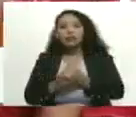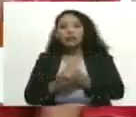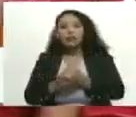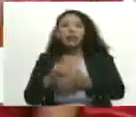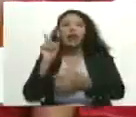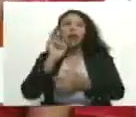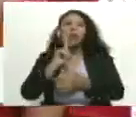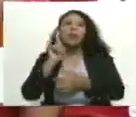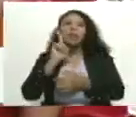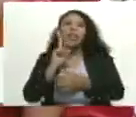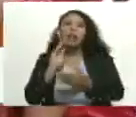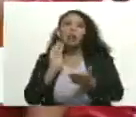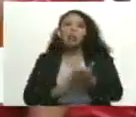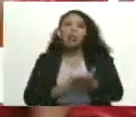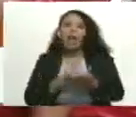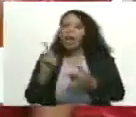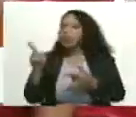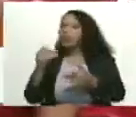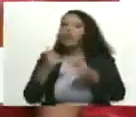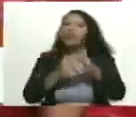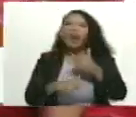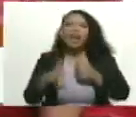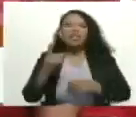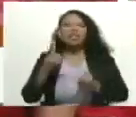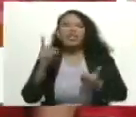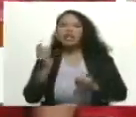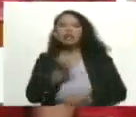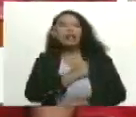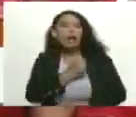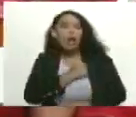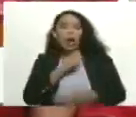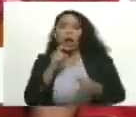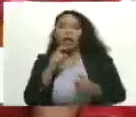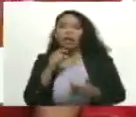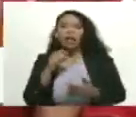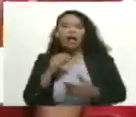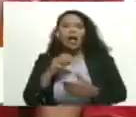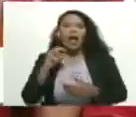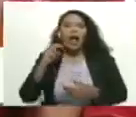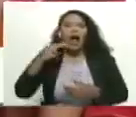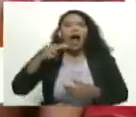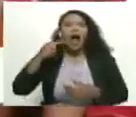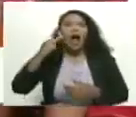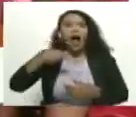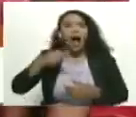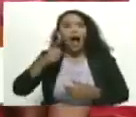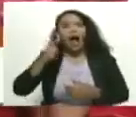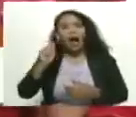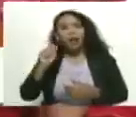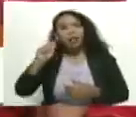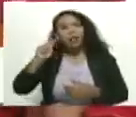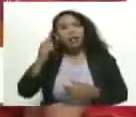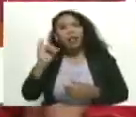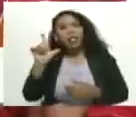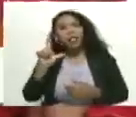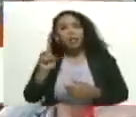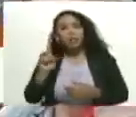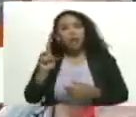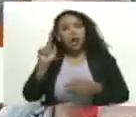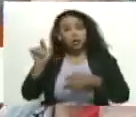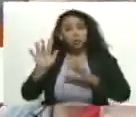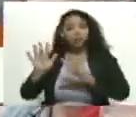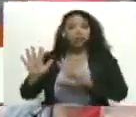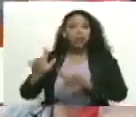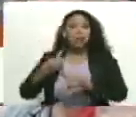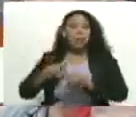Mentira que se van a instalar, eso no van a salir de Chacao, Baruta, Latillo. Eso es así, ¿ve? Eso es así. Pero ellos van a decir